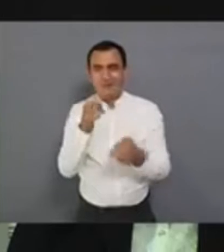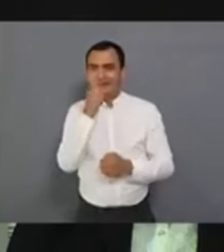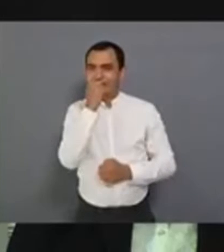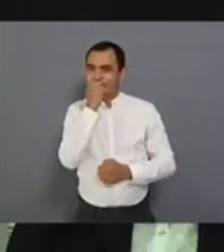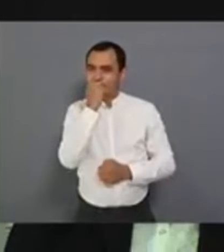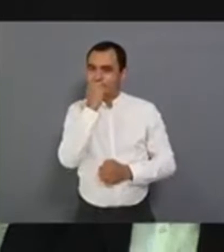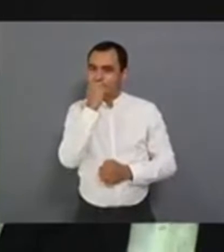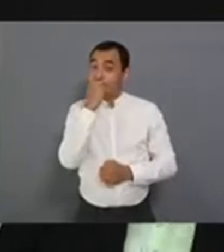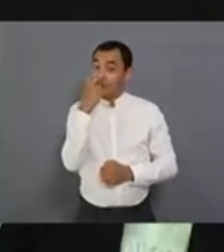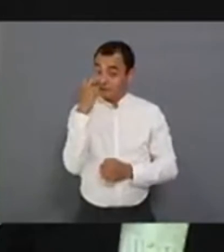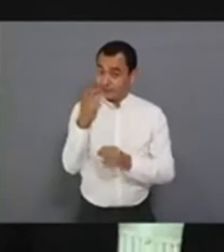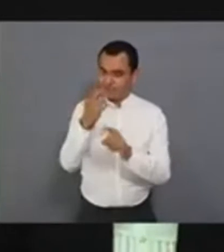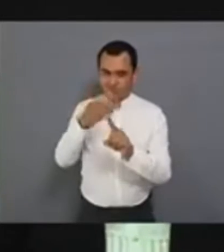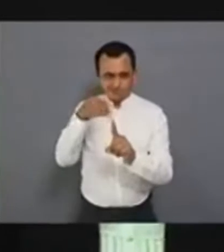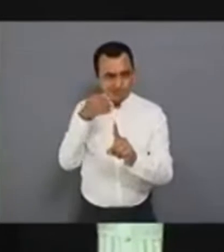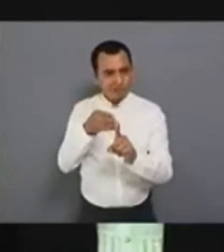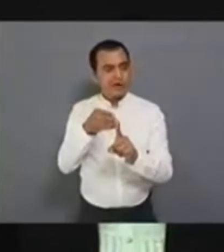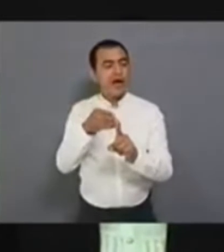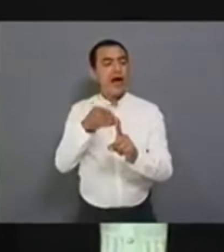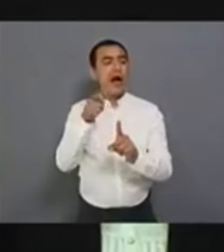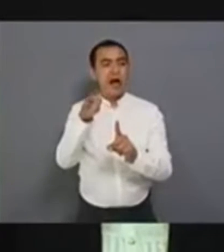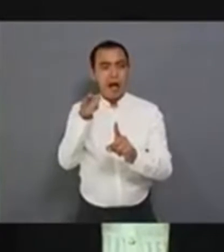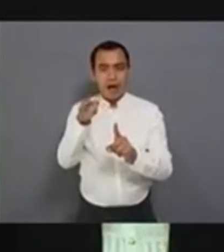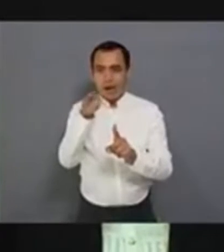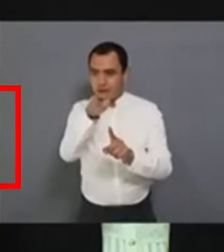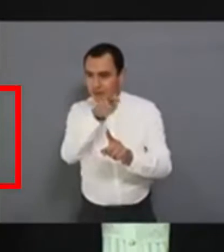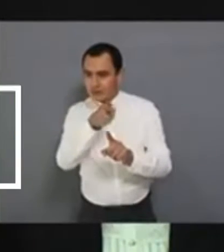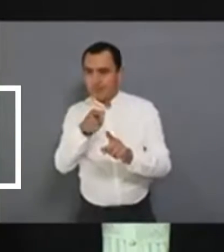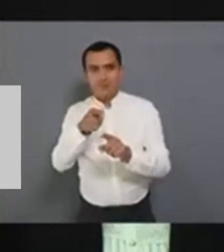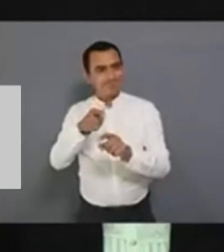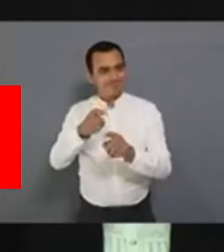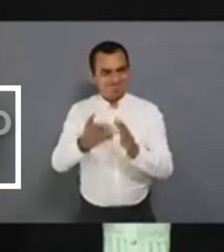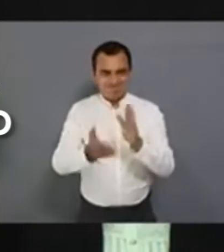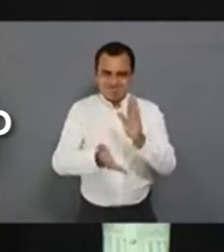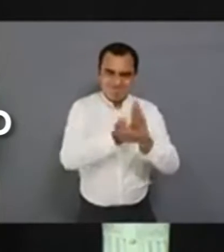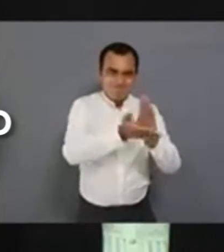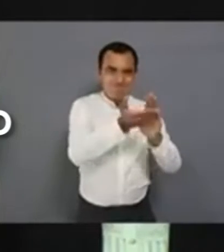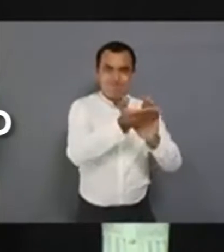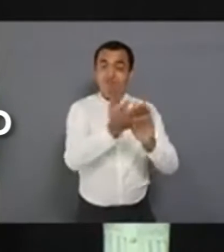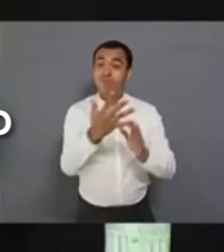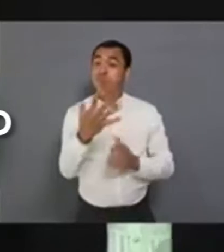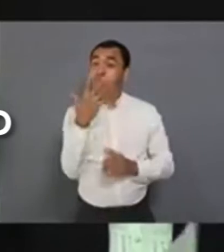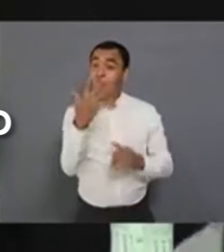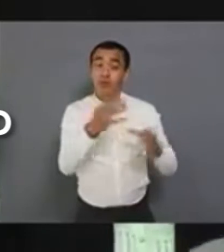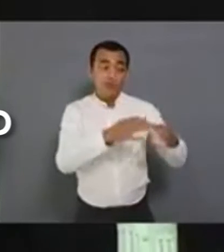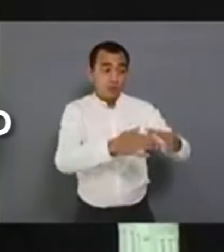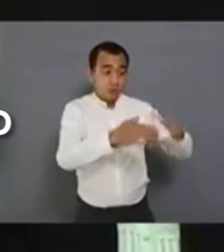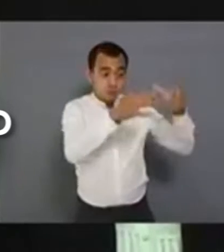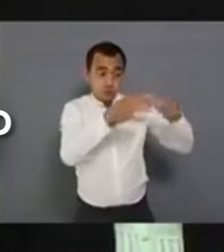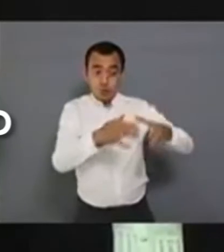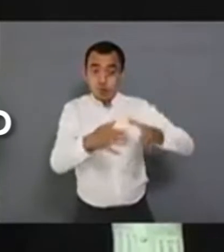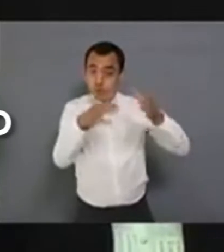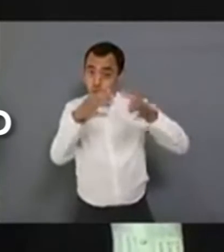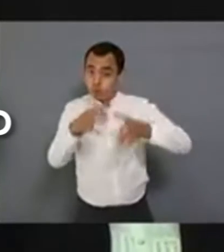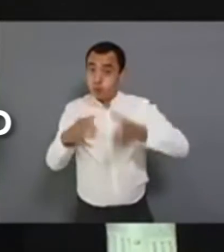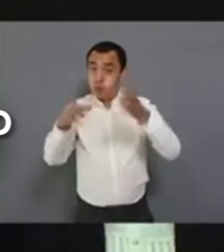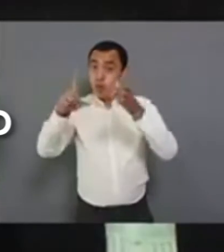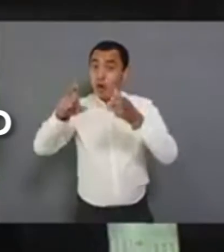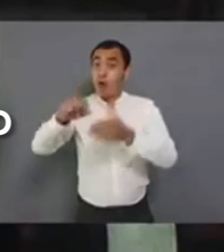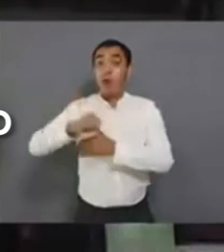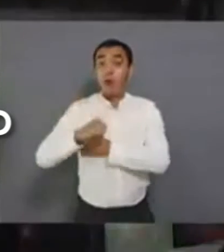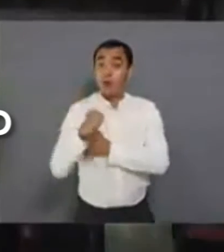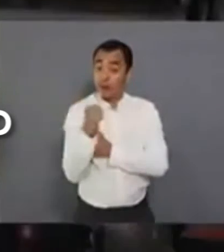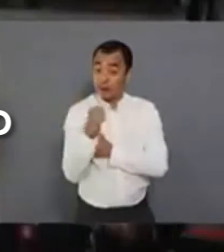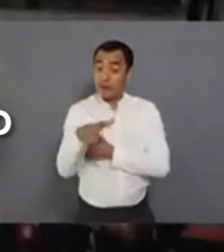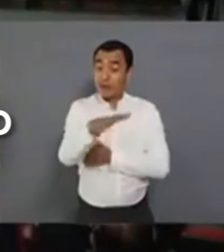Para este propósito nos propusimos construir cinco nuevos tanques de agua para la ciudad, reservorios de agua